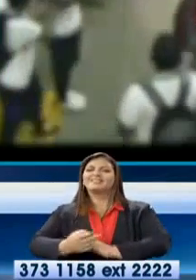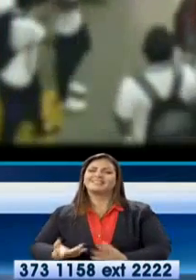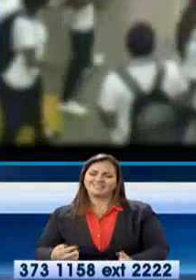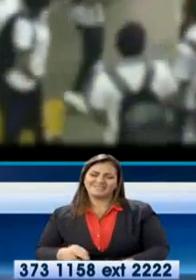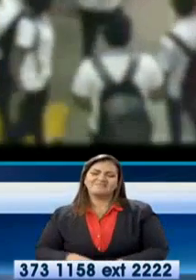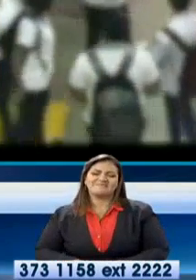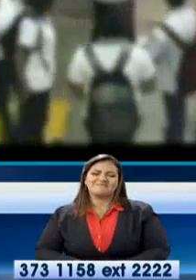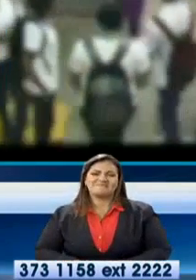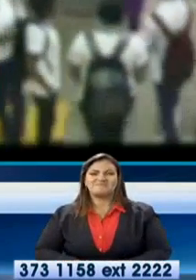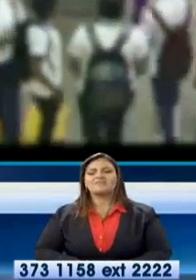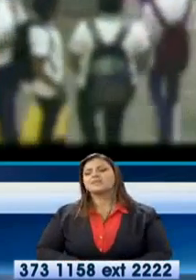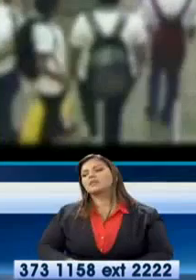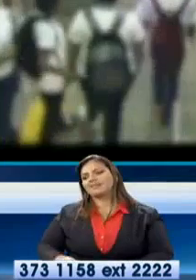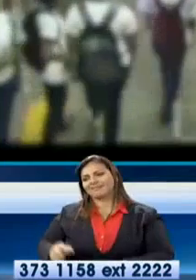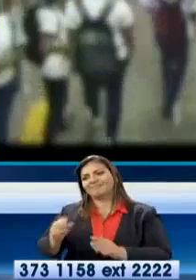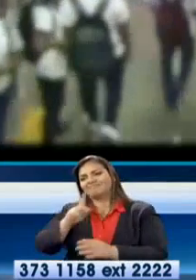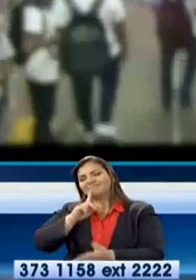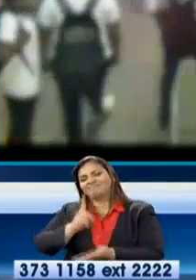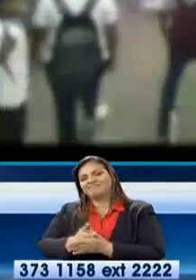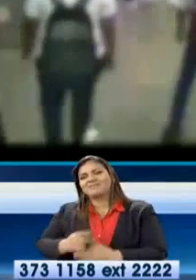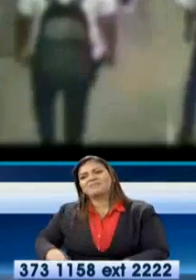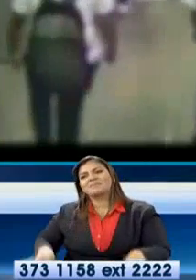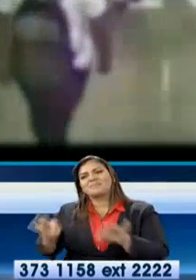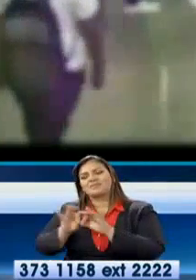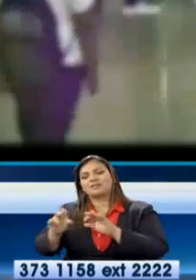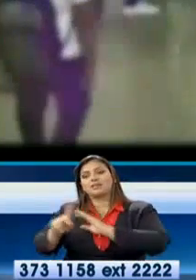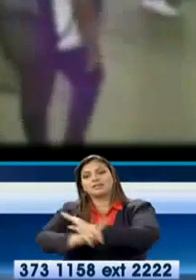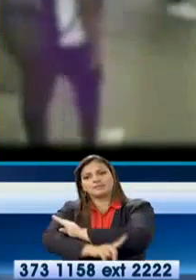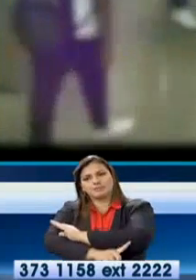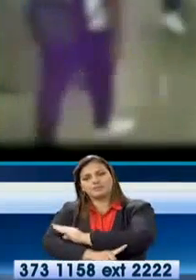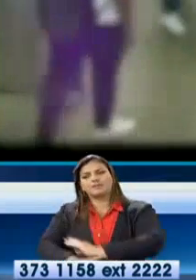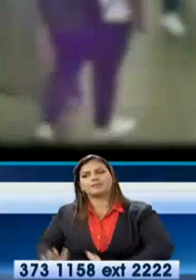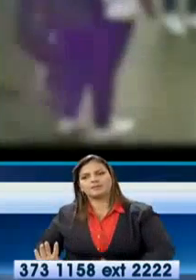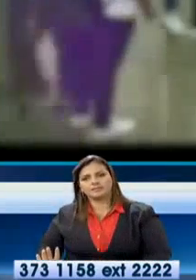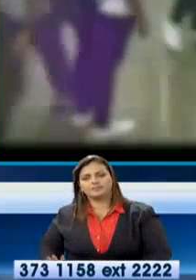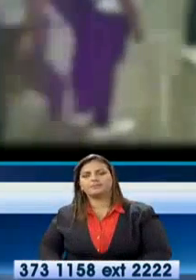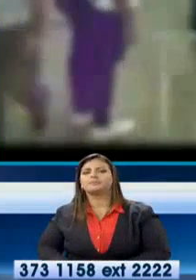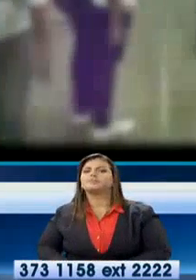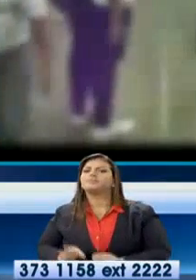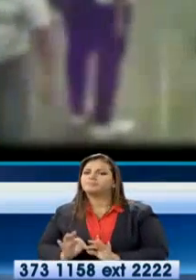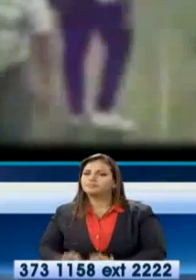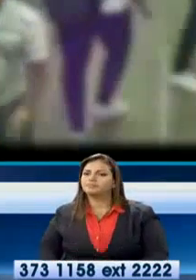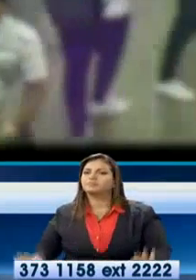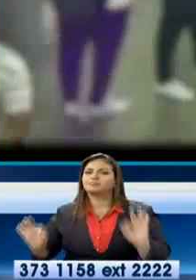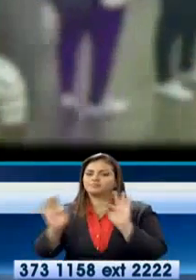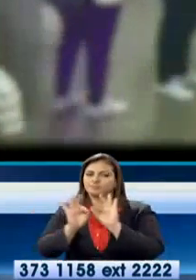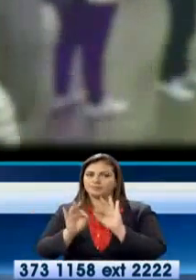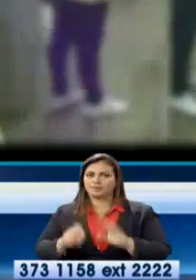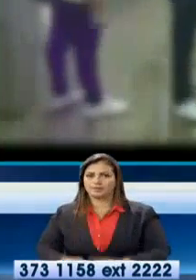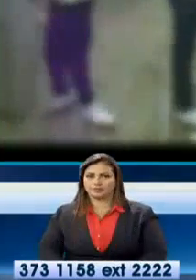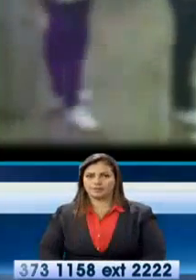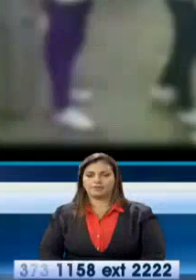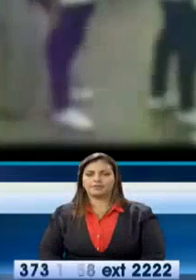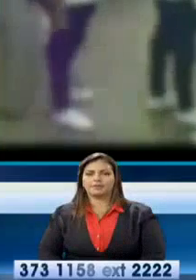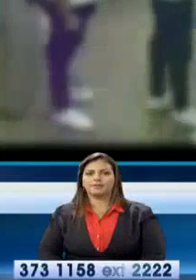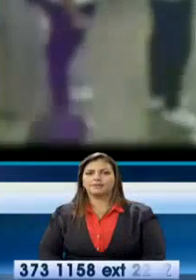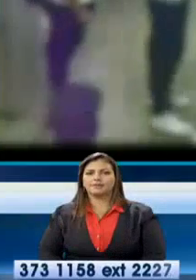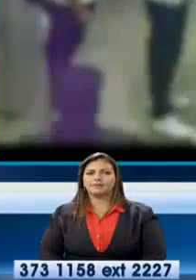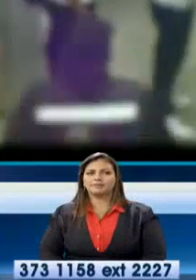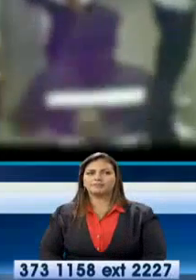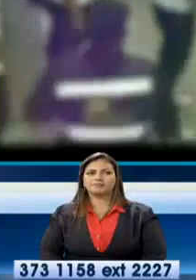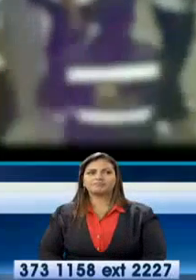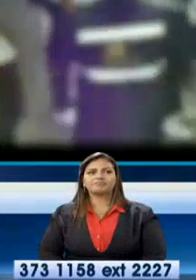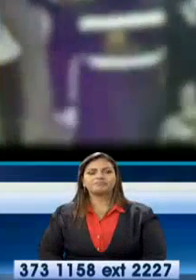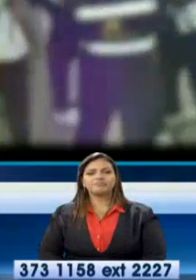hogar, eso sí es verdad. Claro, depende cómo se aplica también esa disciplina, pero eso es fundamental. Entonces aquí